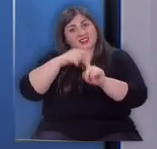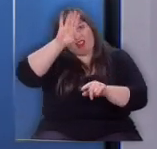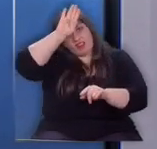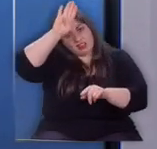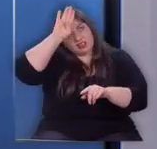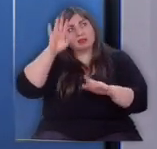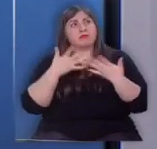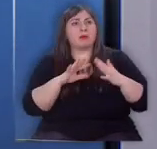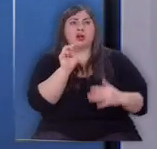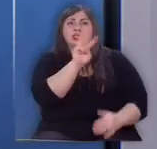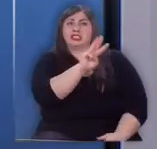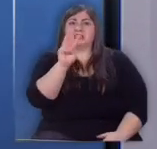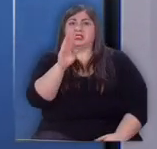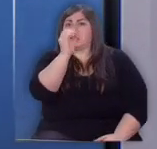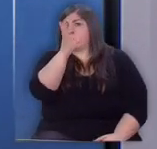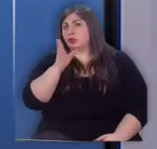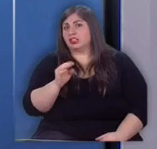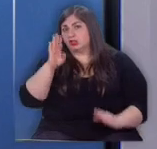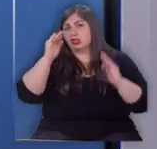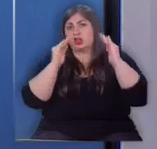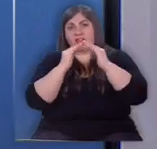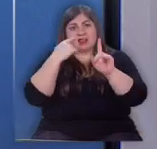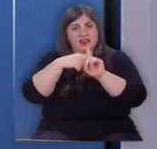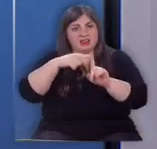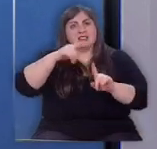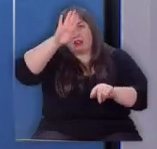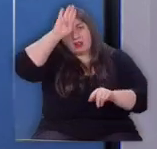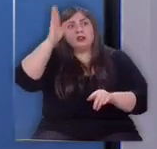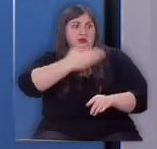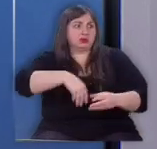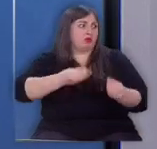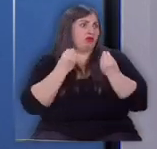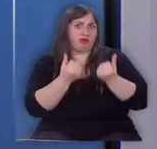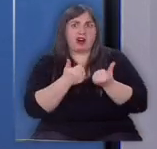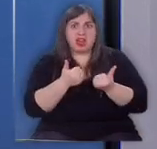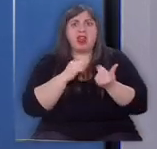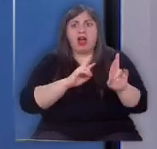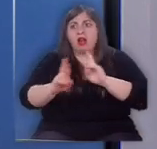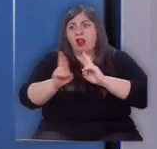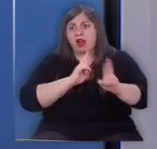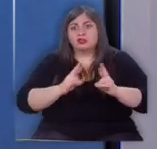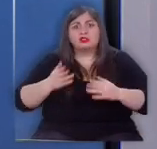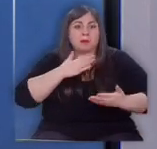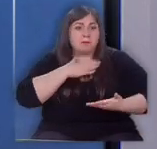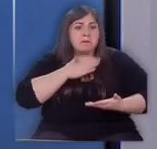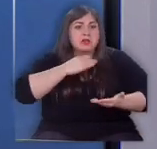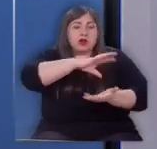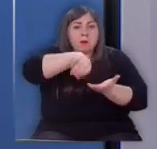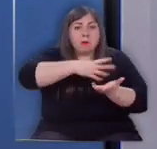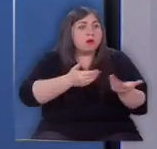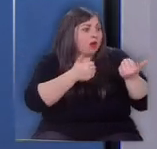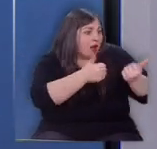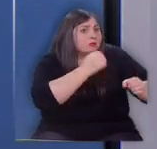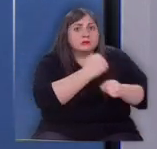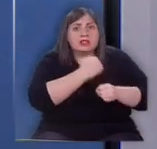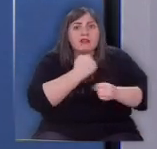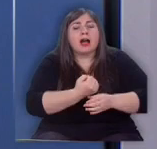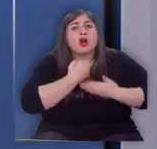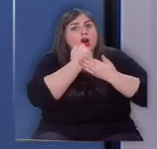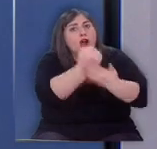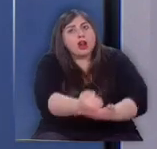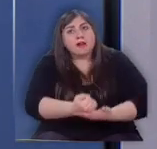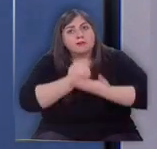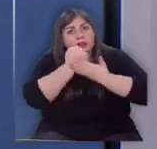diría como un 33%, pero nosotros tenemos buena relación con los pastores de mi comuna. Nosotros tenemos un trabajo